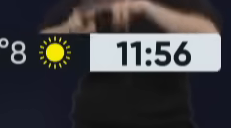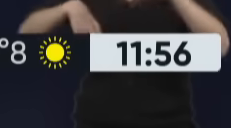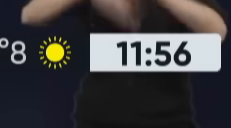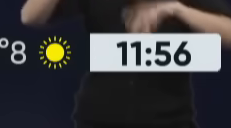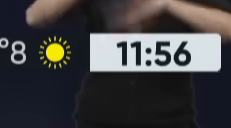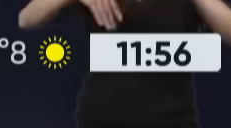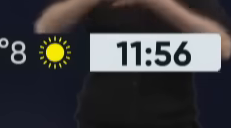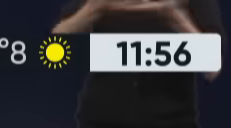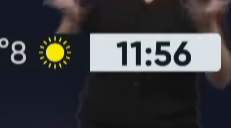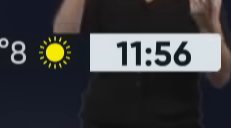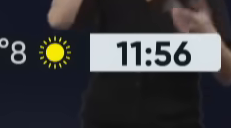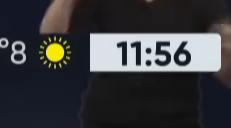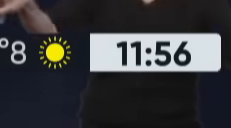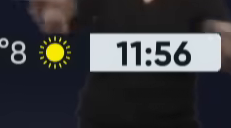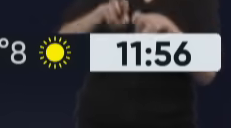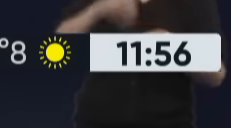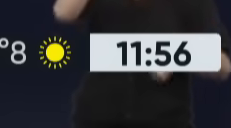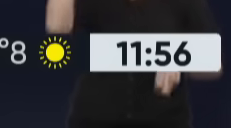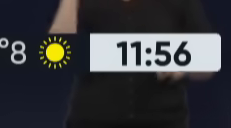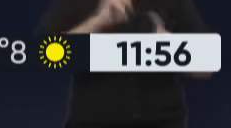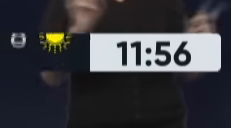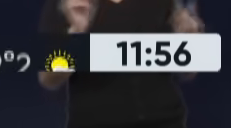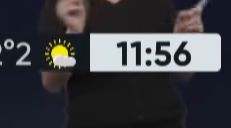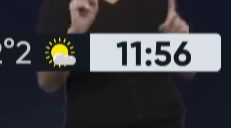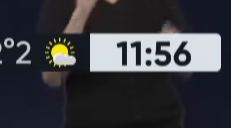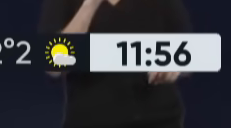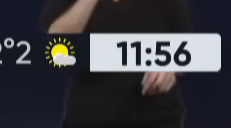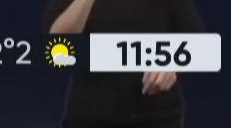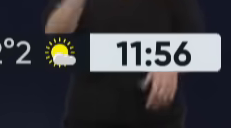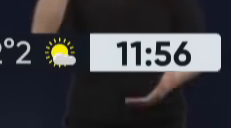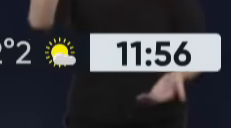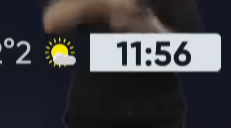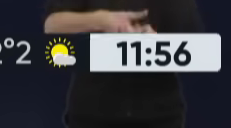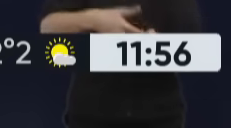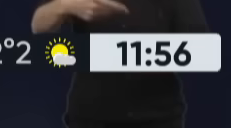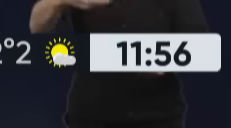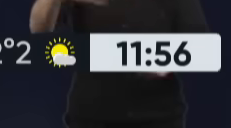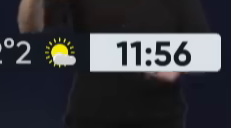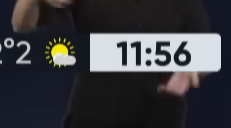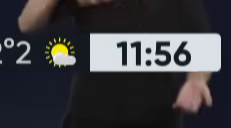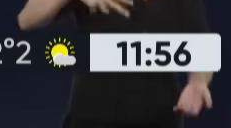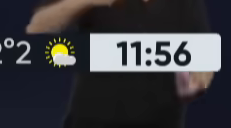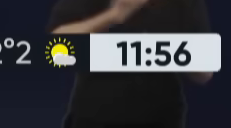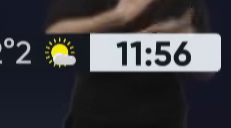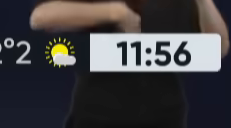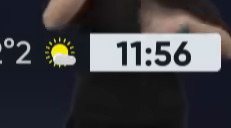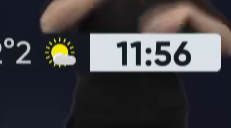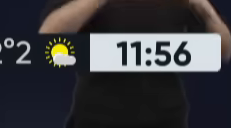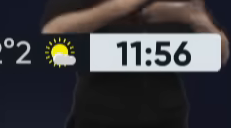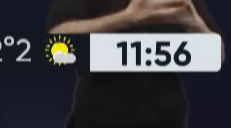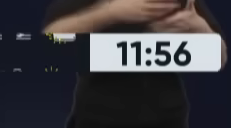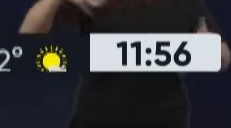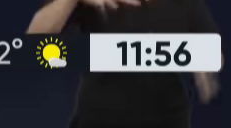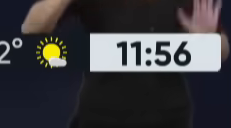es toda inversión privada. Incluso hace varios meses hemos hablado aquí de concesiones